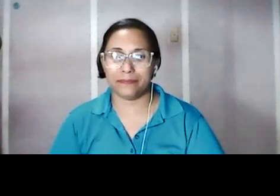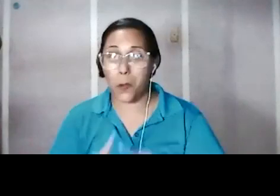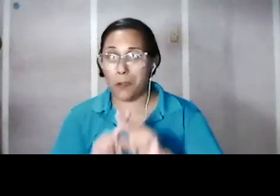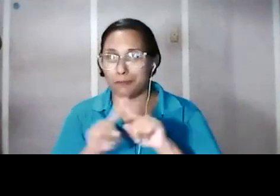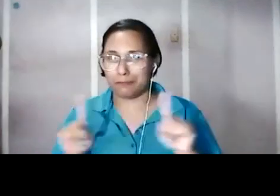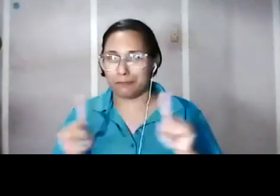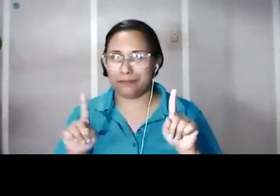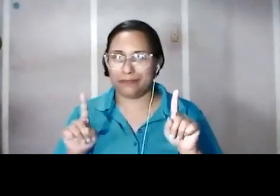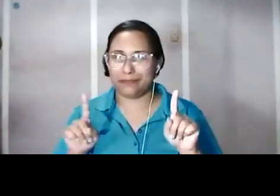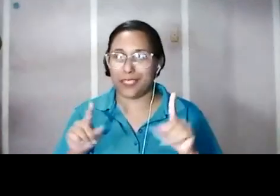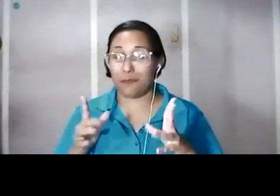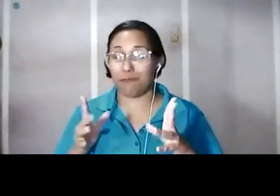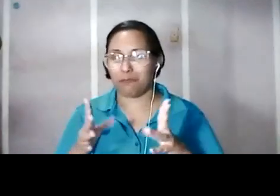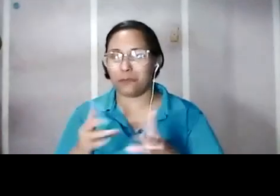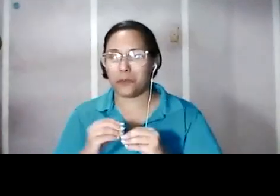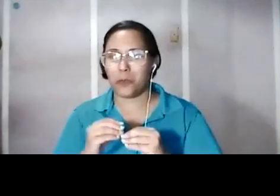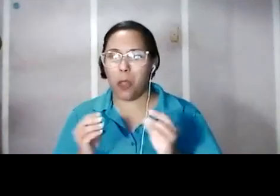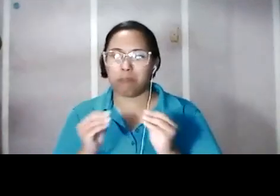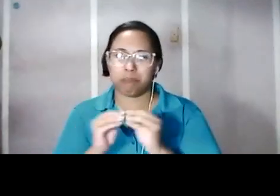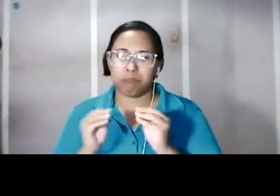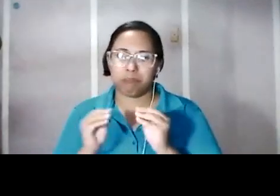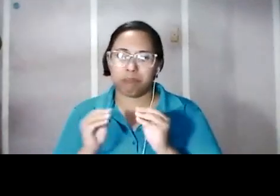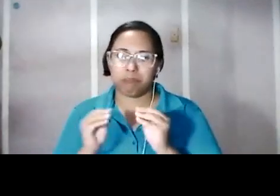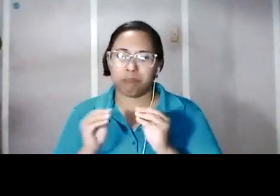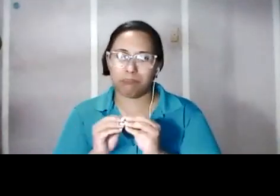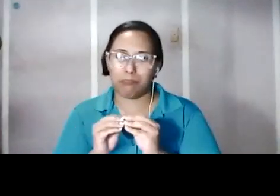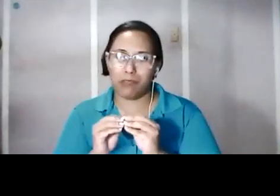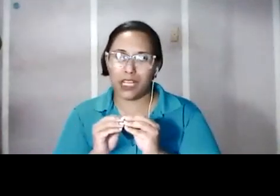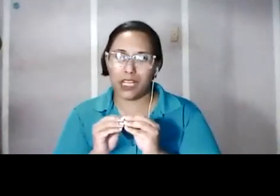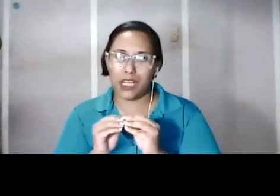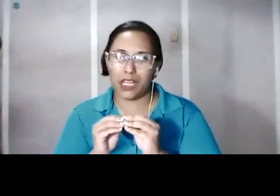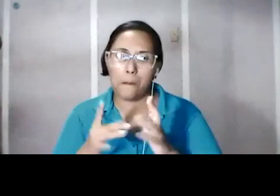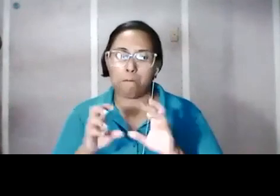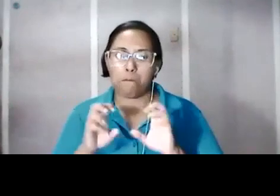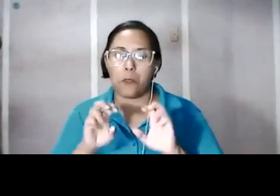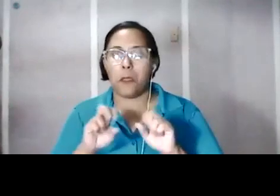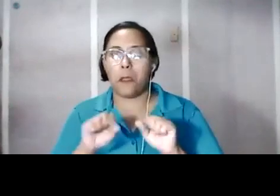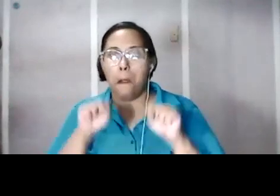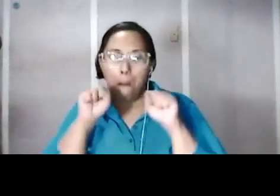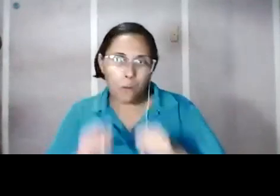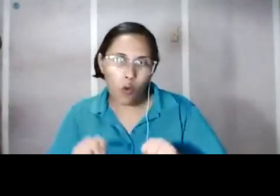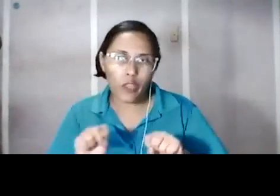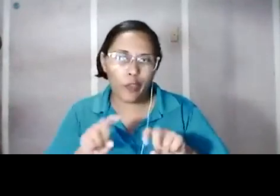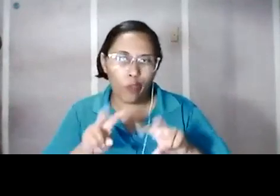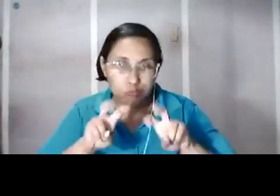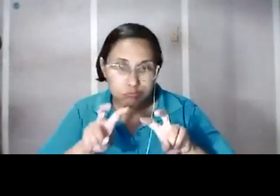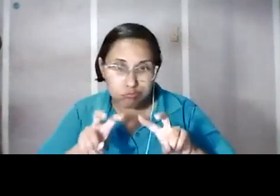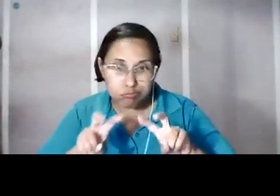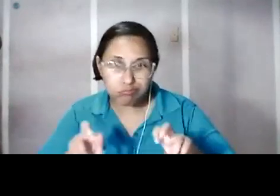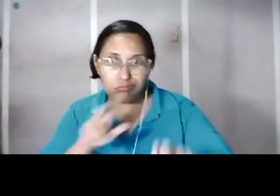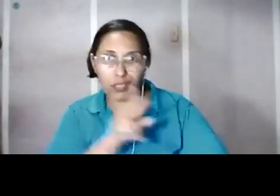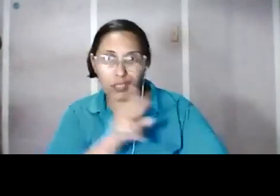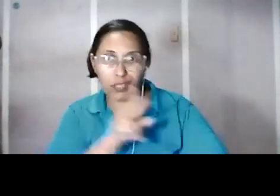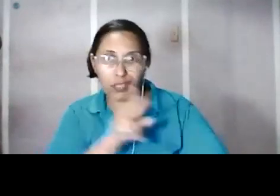Pero eso es lo más que he podido indagar sobre el Rey Momo. Vinculado,